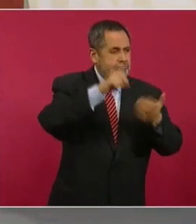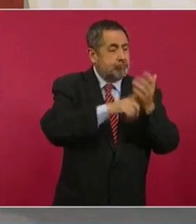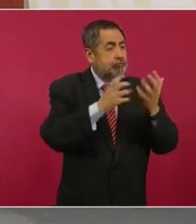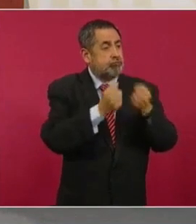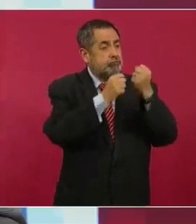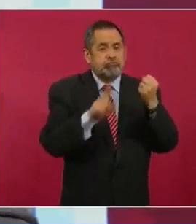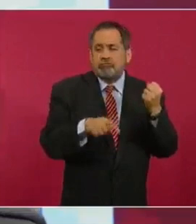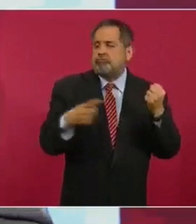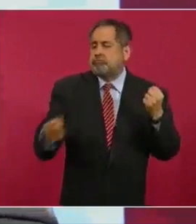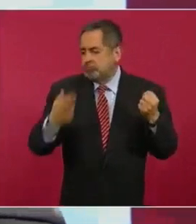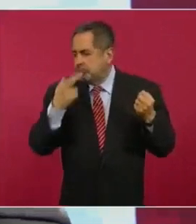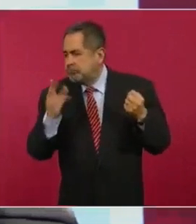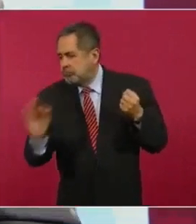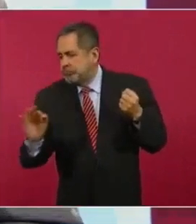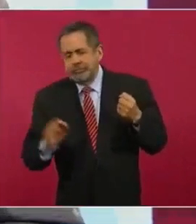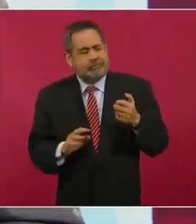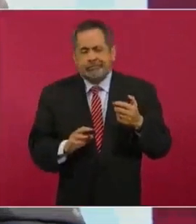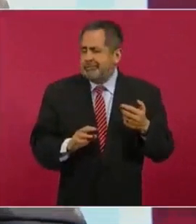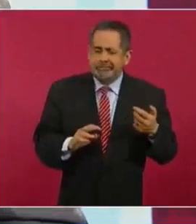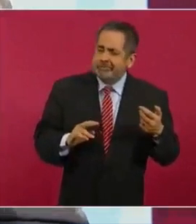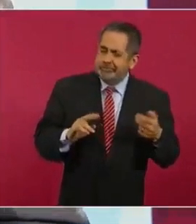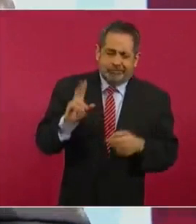No, así no es.